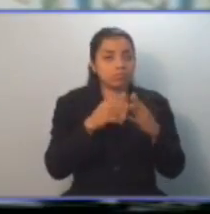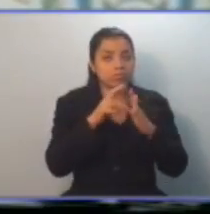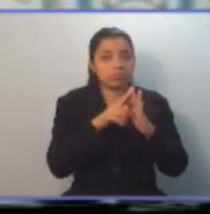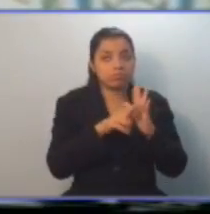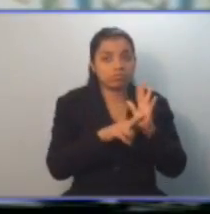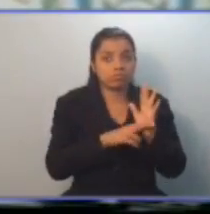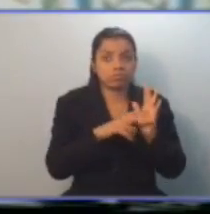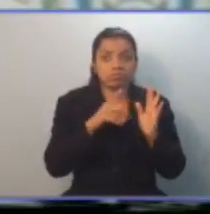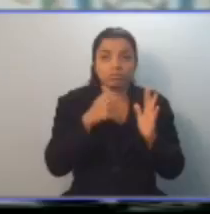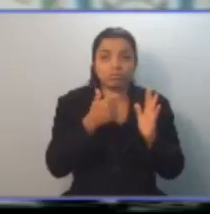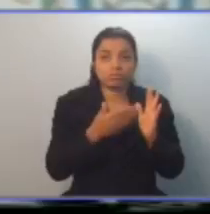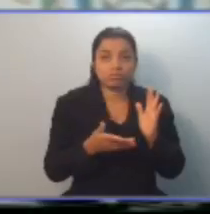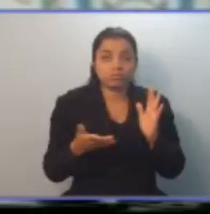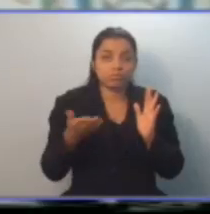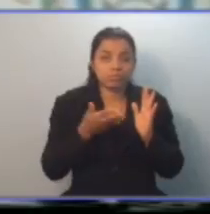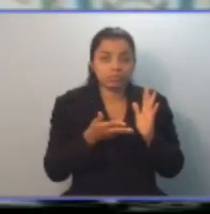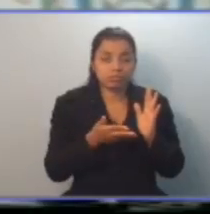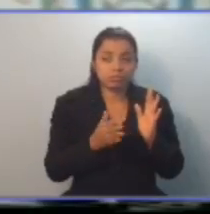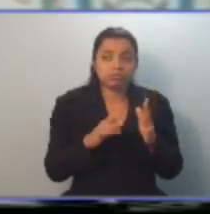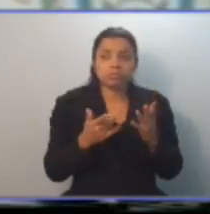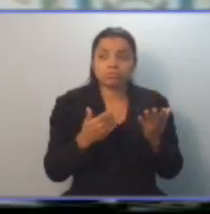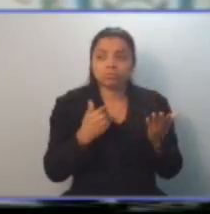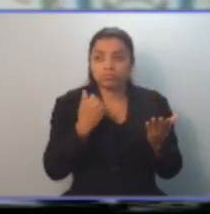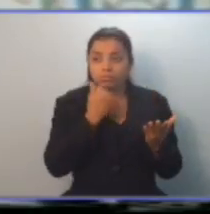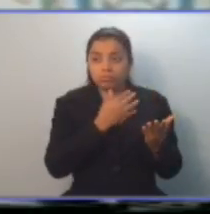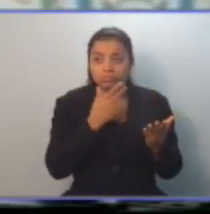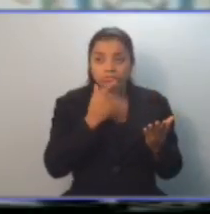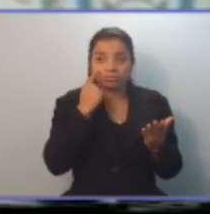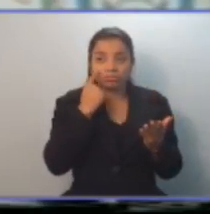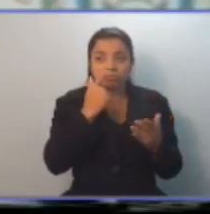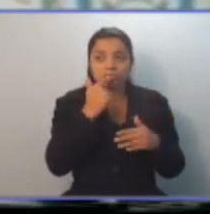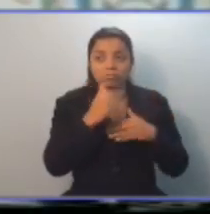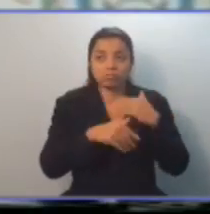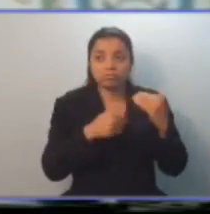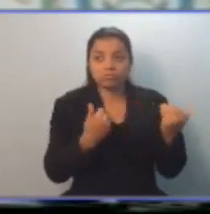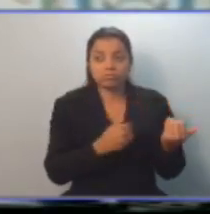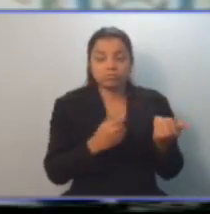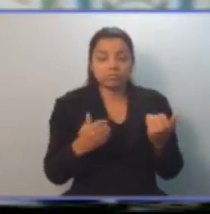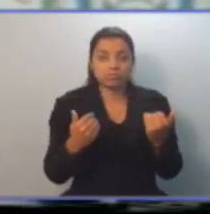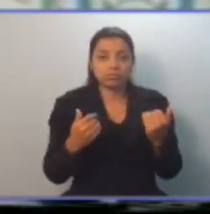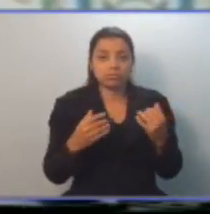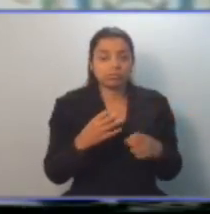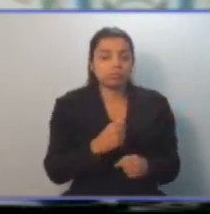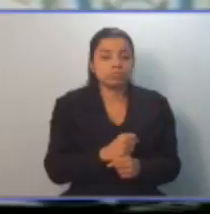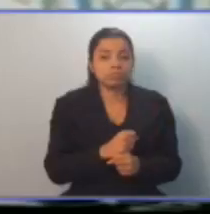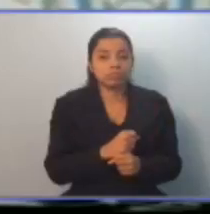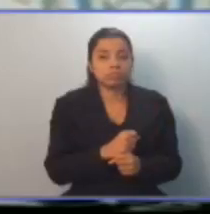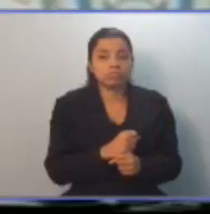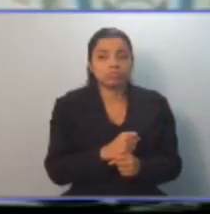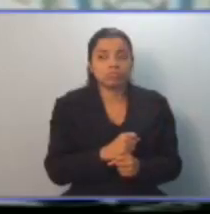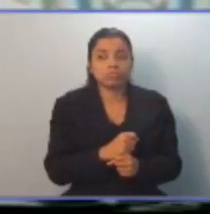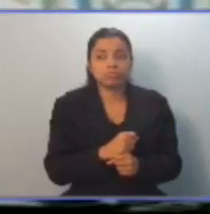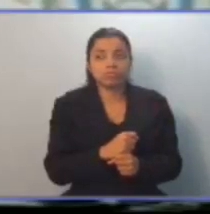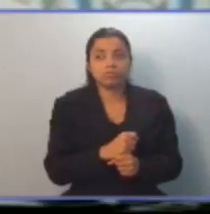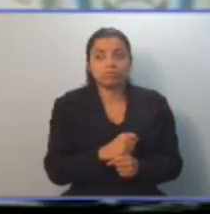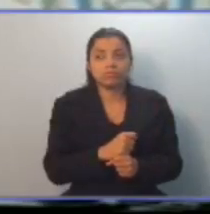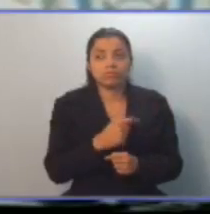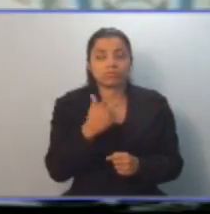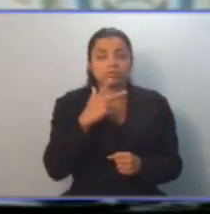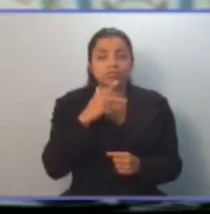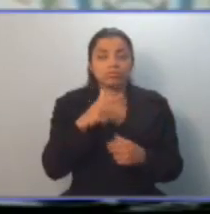de cosas, y voltear a ver qué ha sucedido en los procesos de inconstitucionalidad, que son abstractos. Entonces ahí es donde entra este